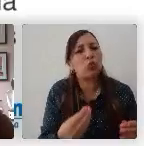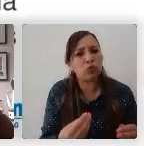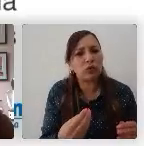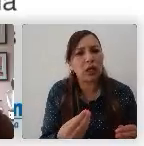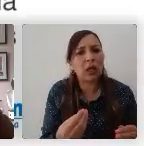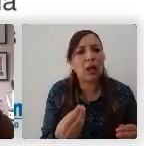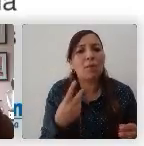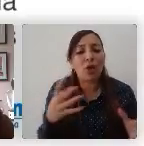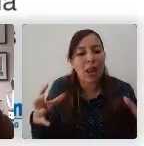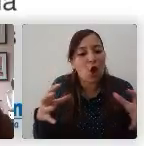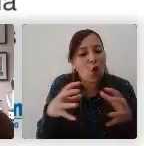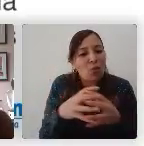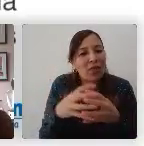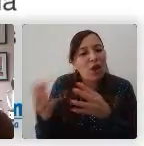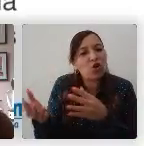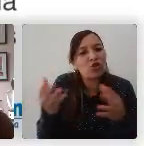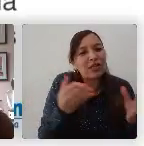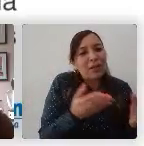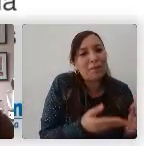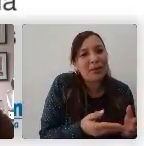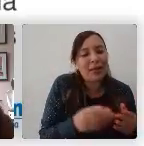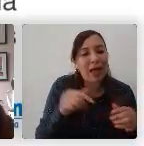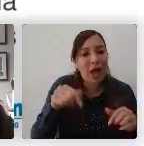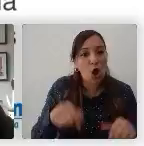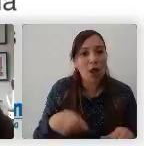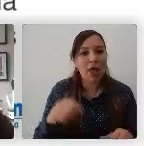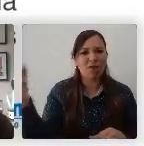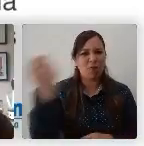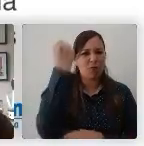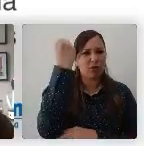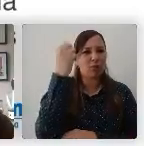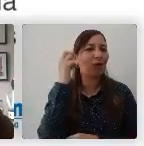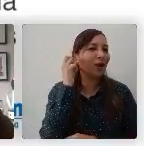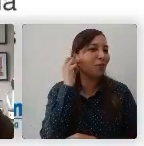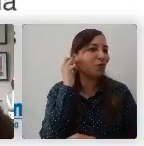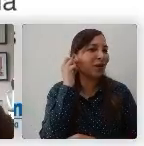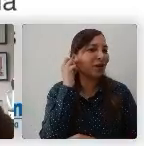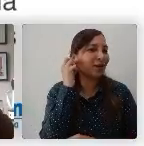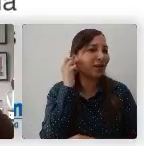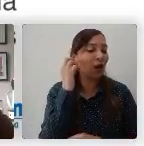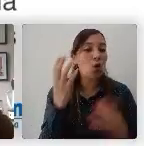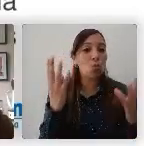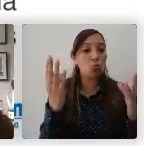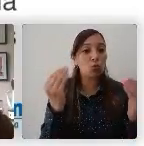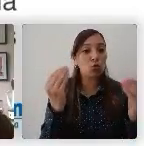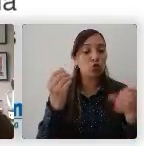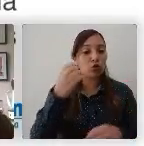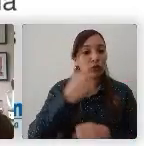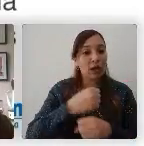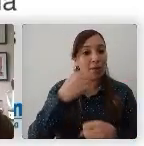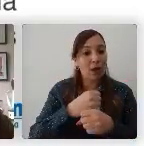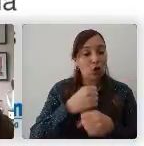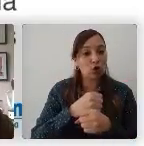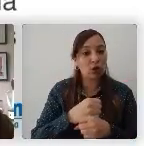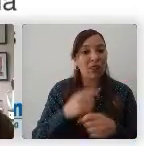comunidad además estamos viendo un fuerte empoderamiento de la mujer si vemos que muchos de los emprendimientos de turismo comunitario